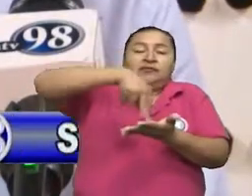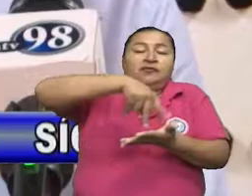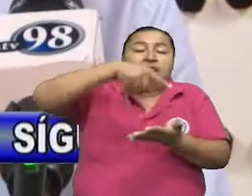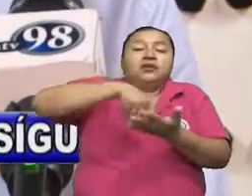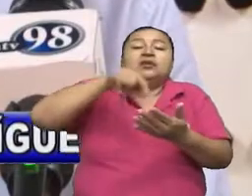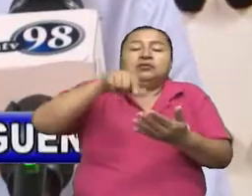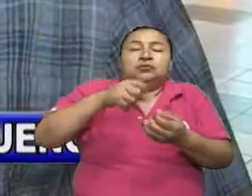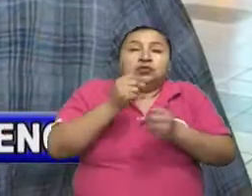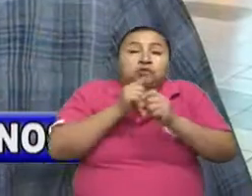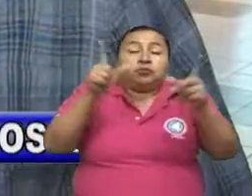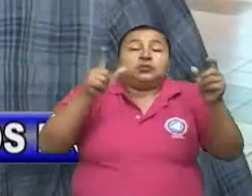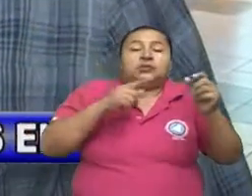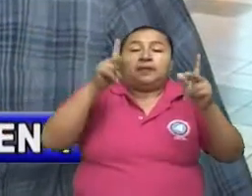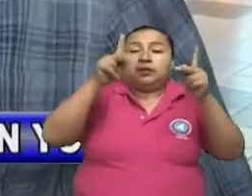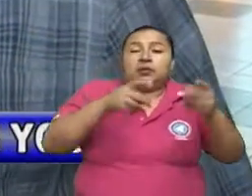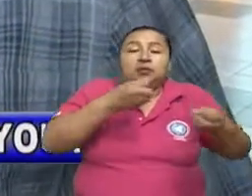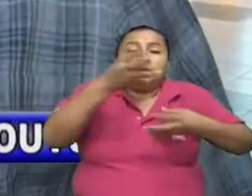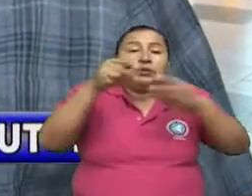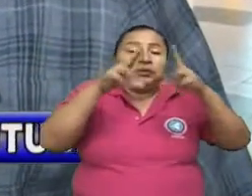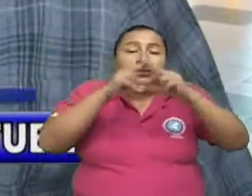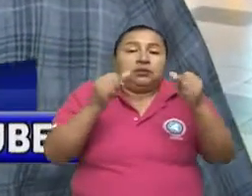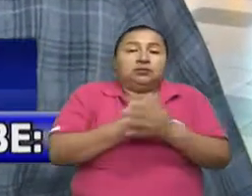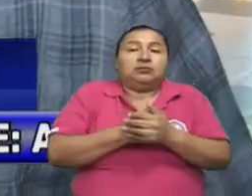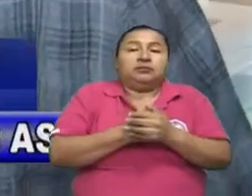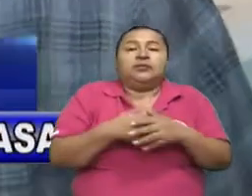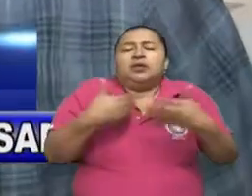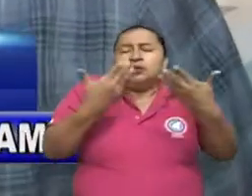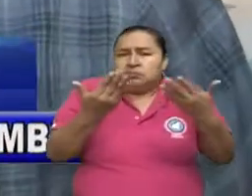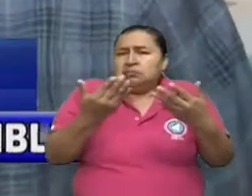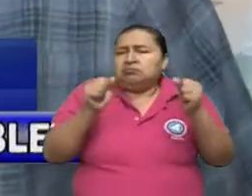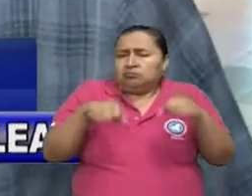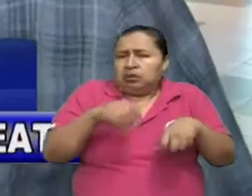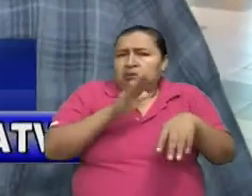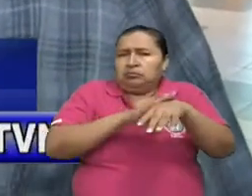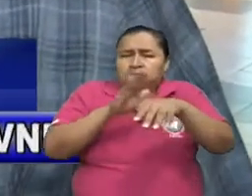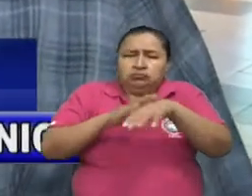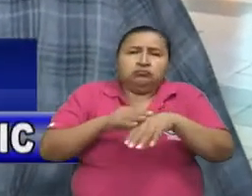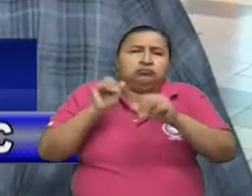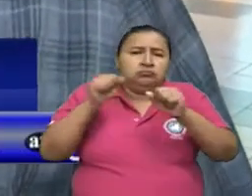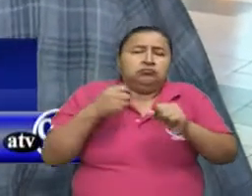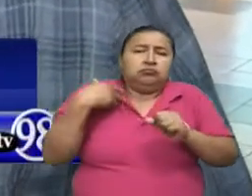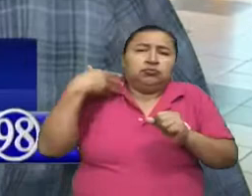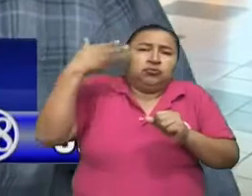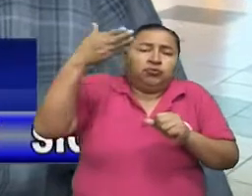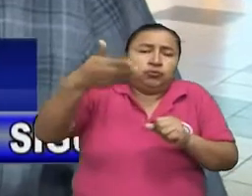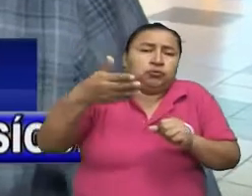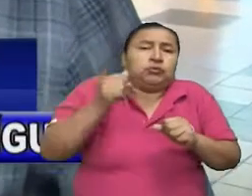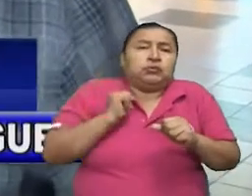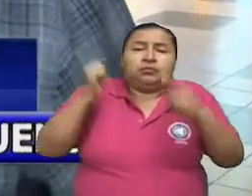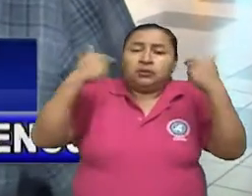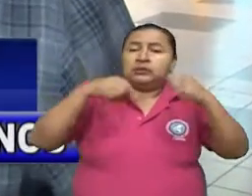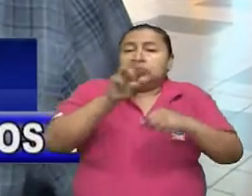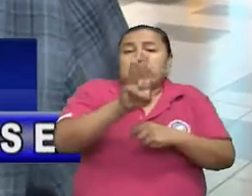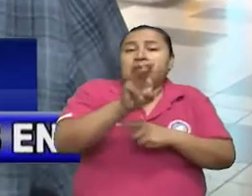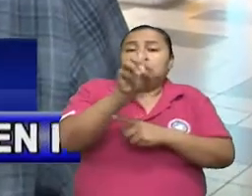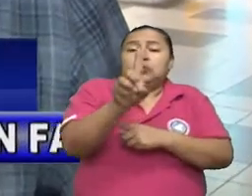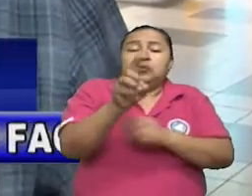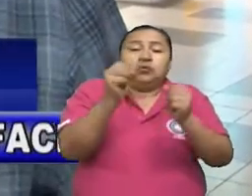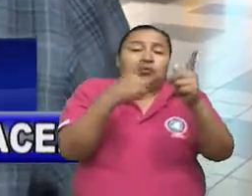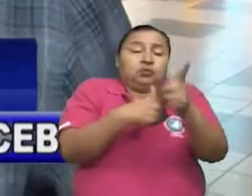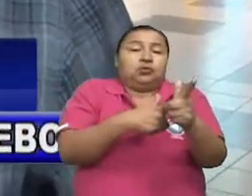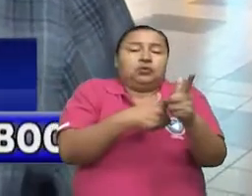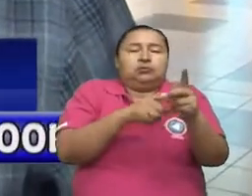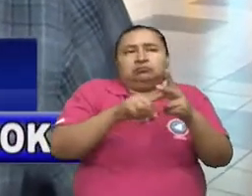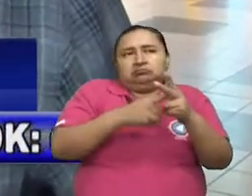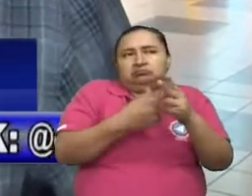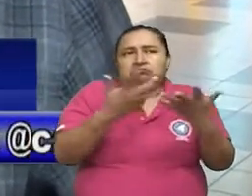poetas nicaragüenses. Invitamos a que puedan llegar a Masaya el día 31 de octubre a